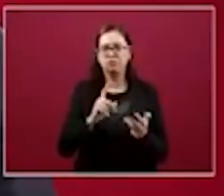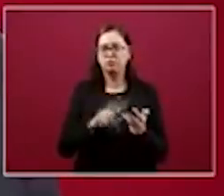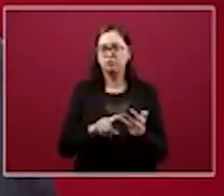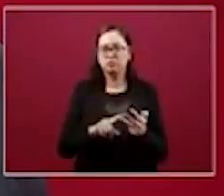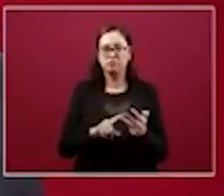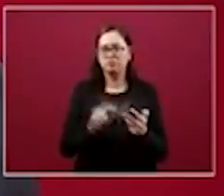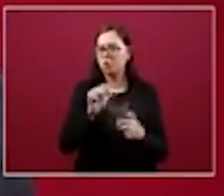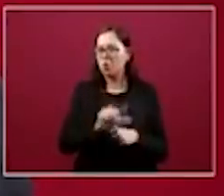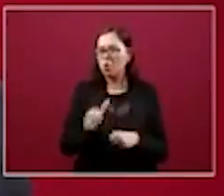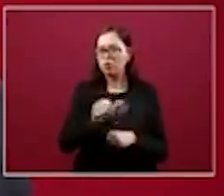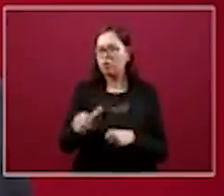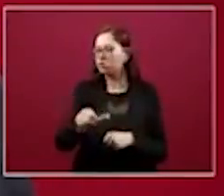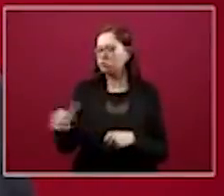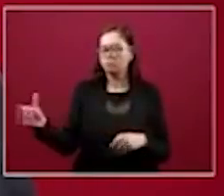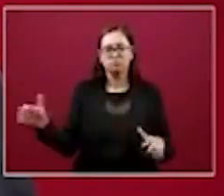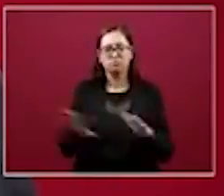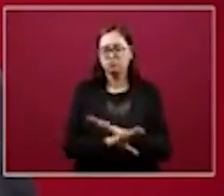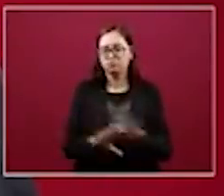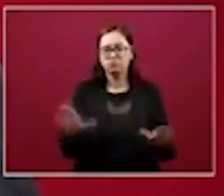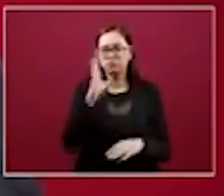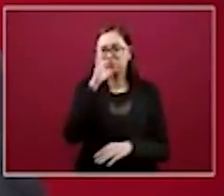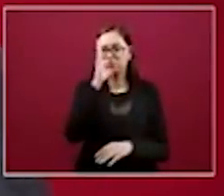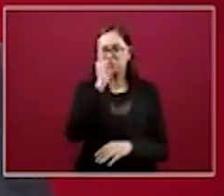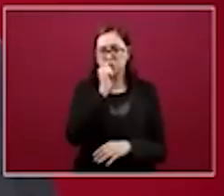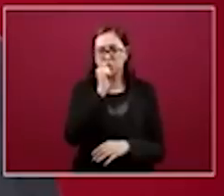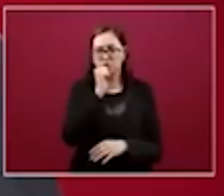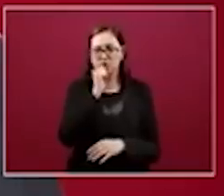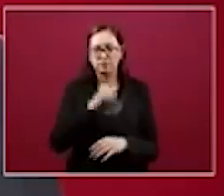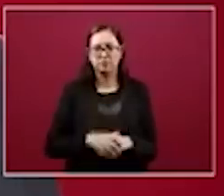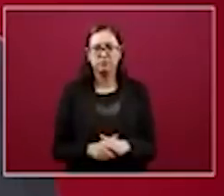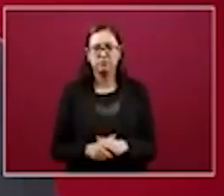y en otras adquisiciones, en